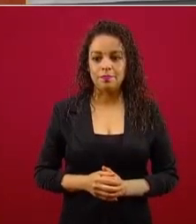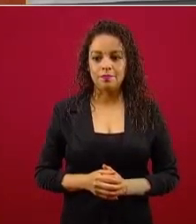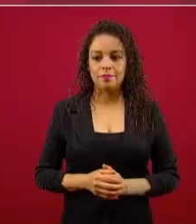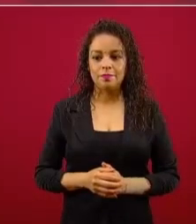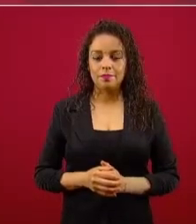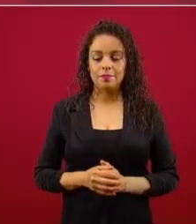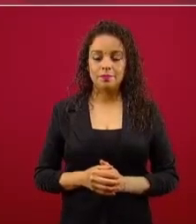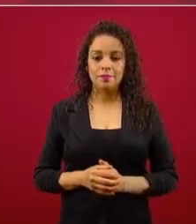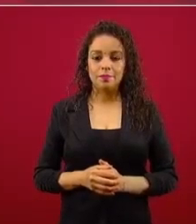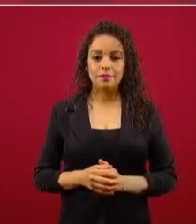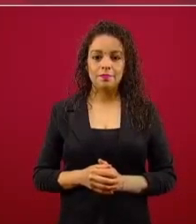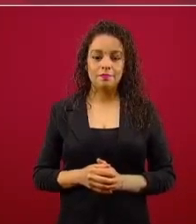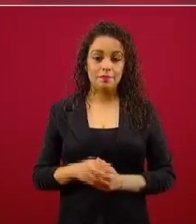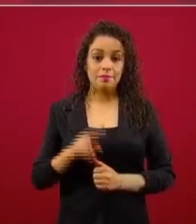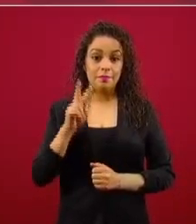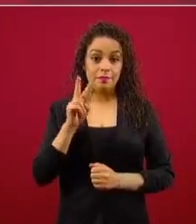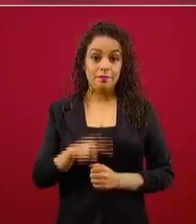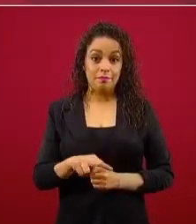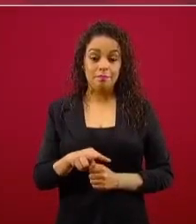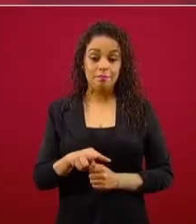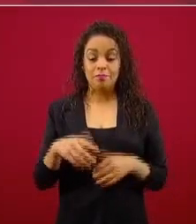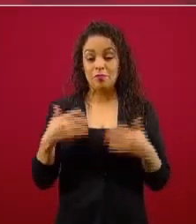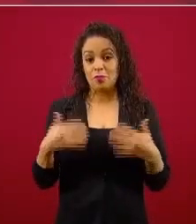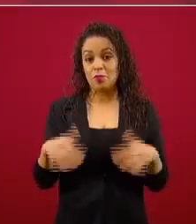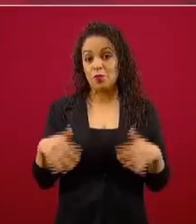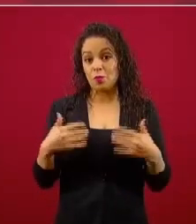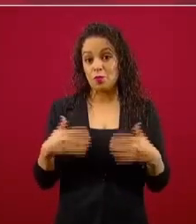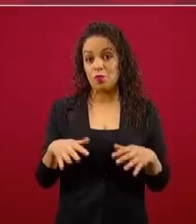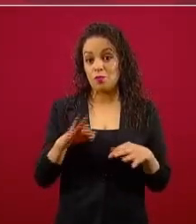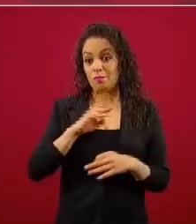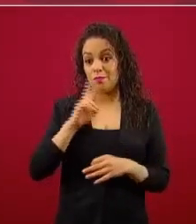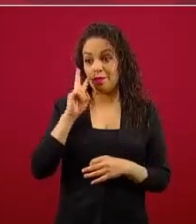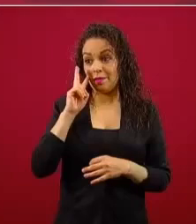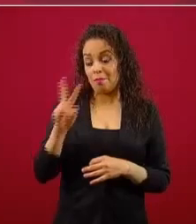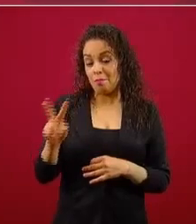pues muy revelador.